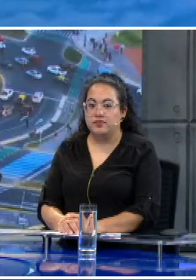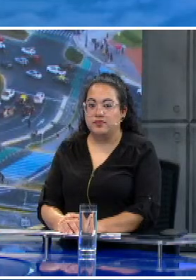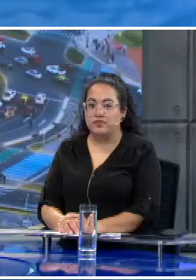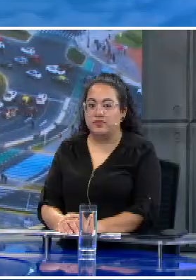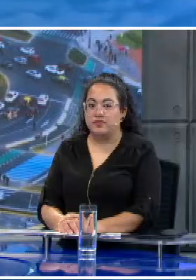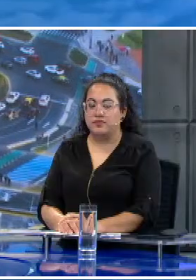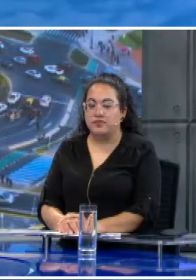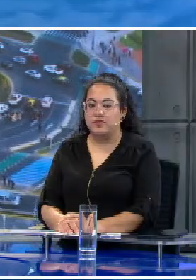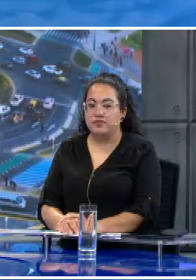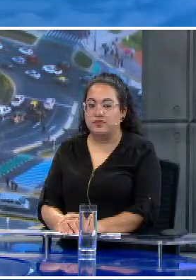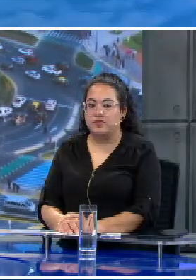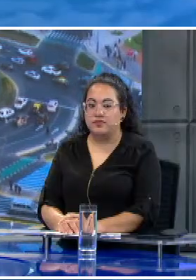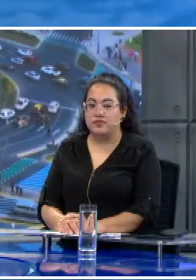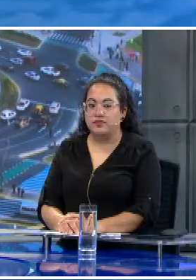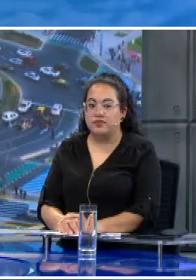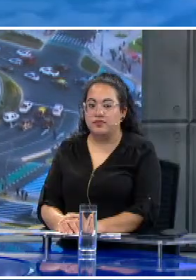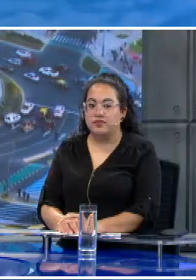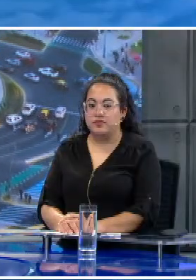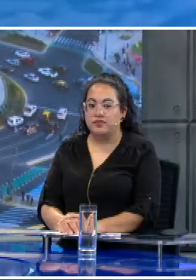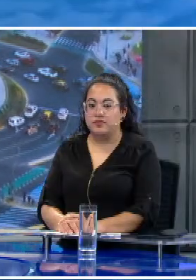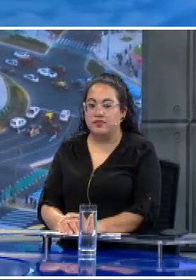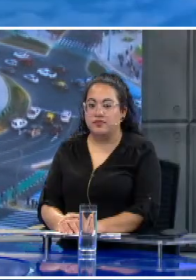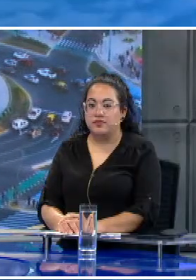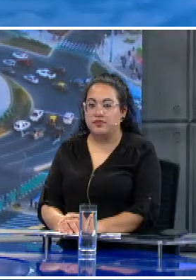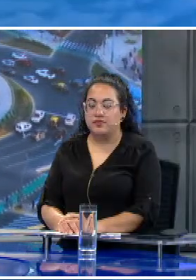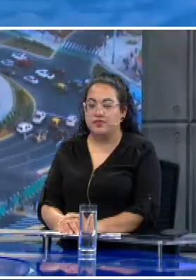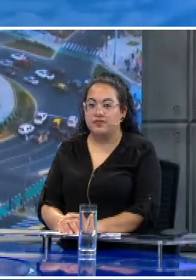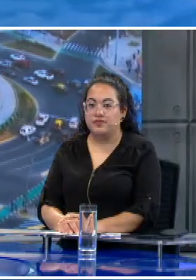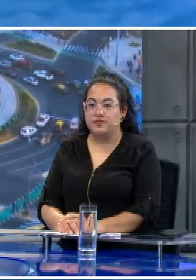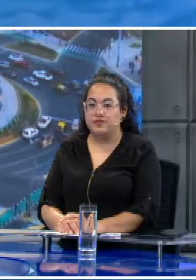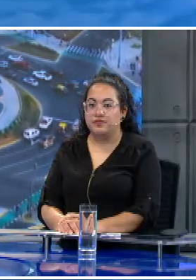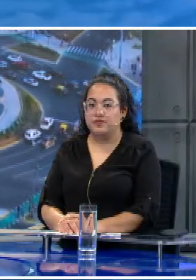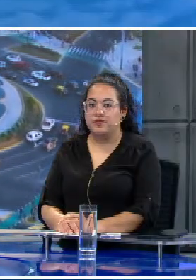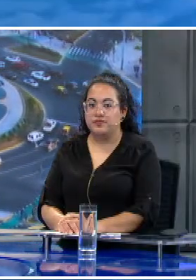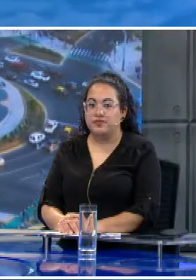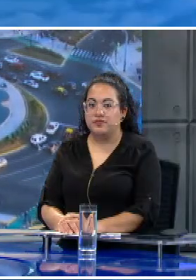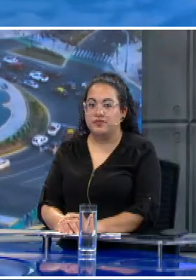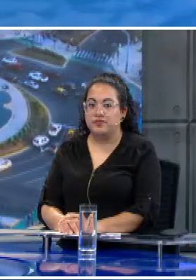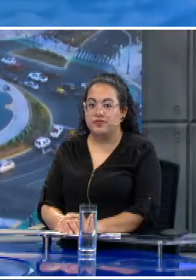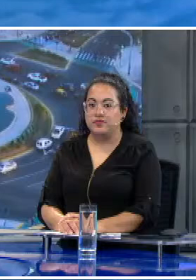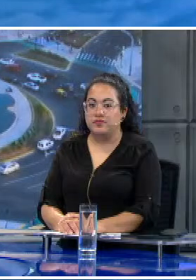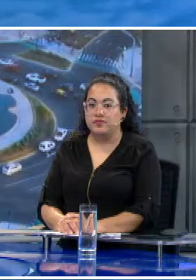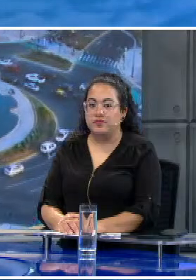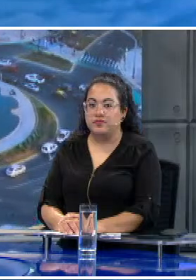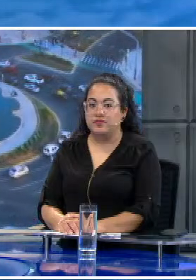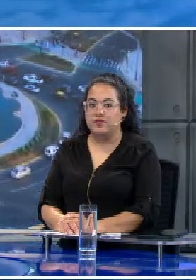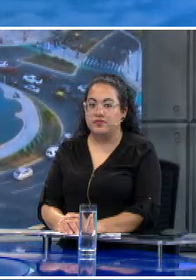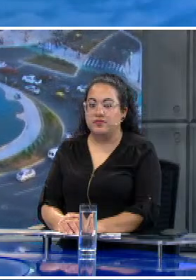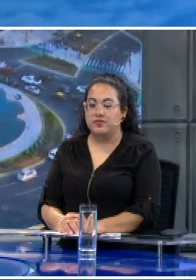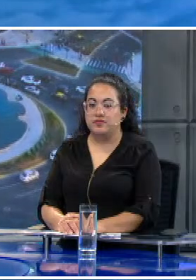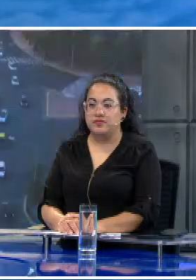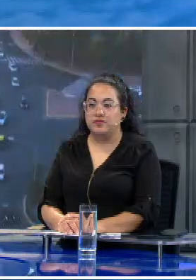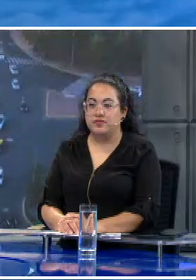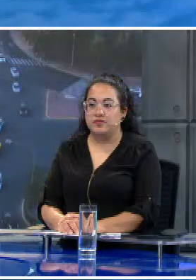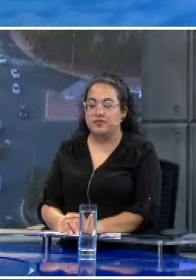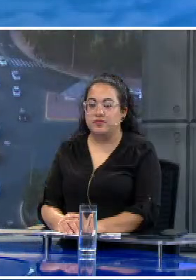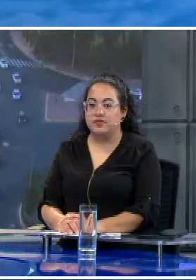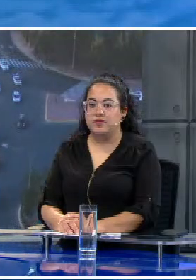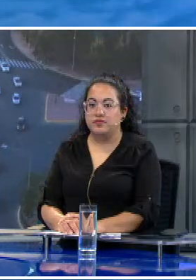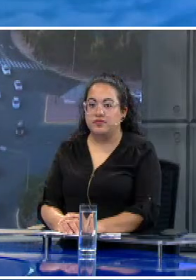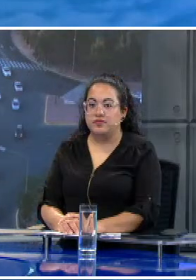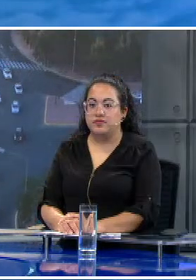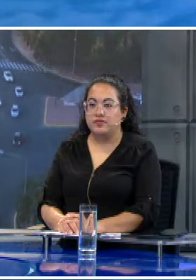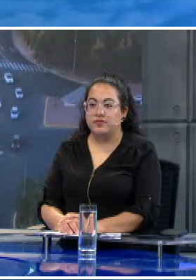generan controversia y darle un tiempo de homenaje y de recordación a Jorge Bergoglio, el Papa